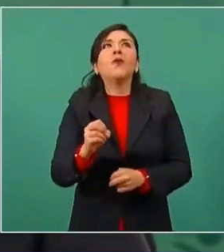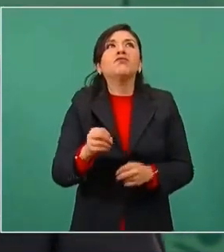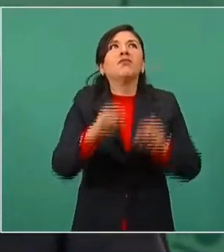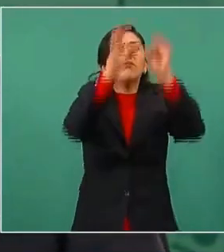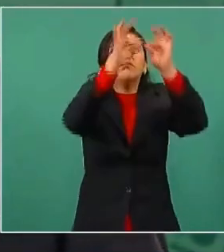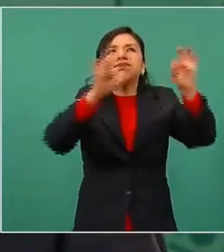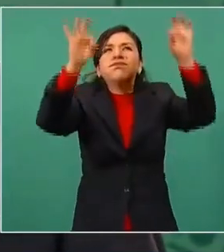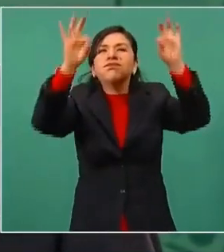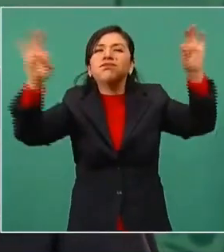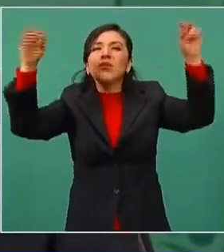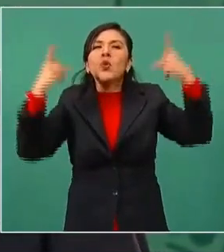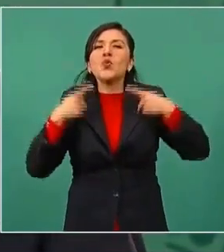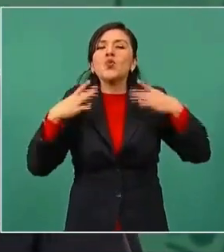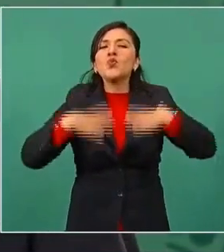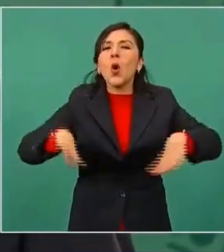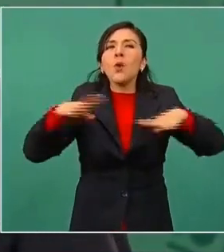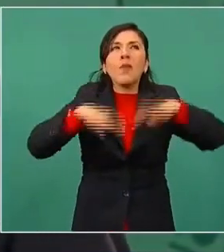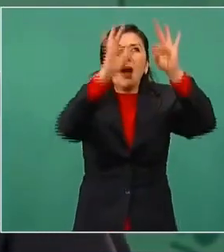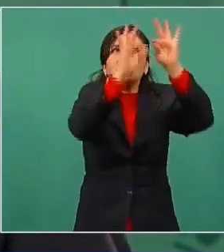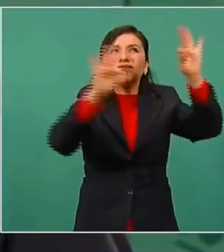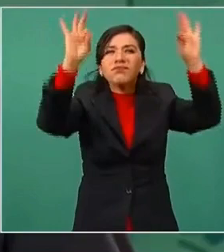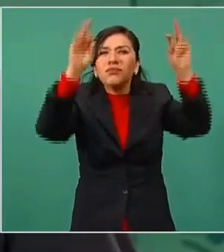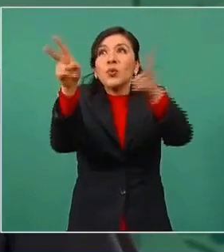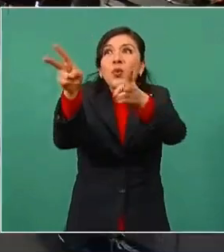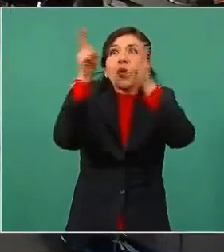los cilindros de gas.